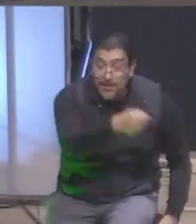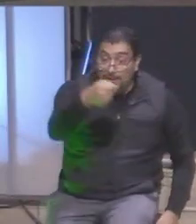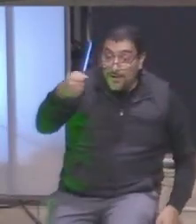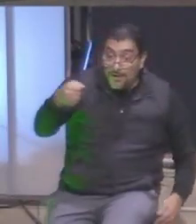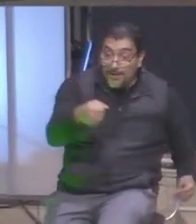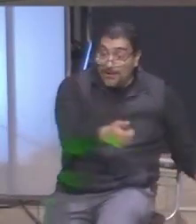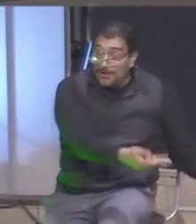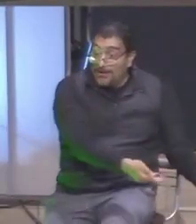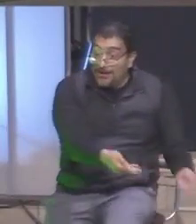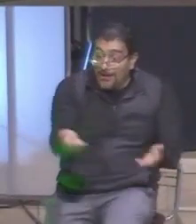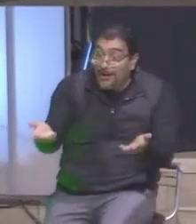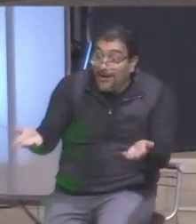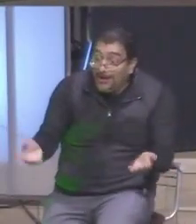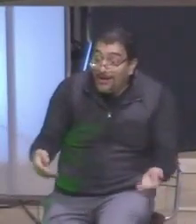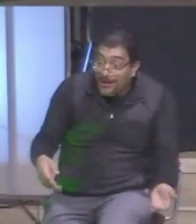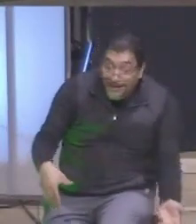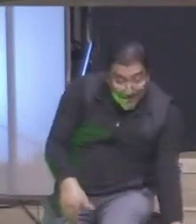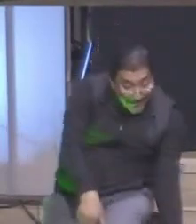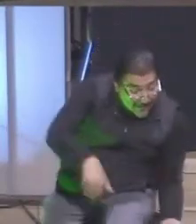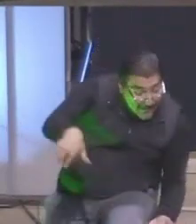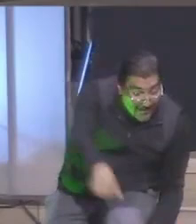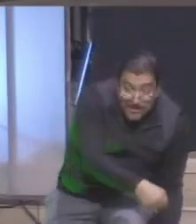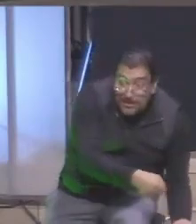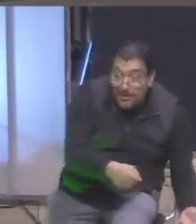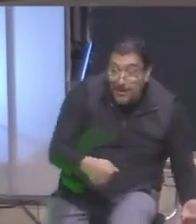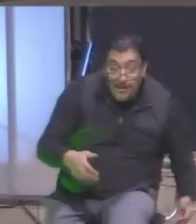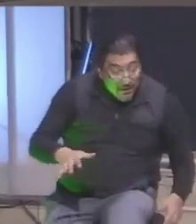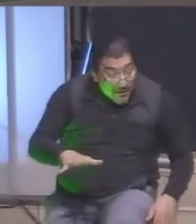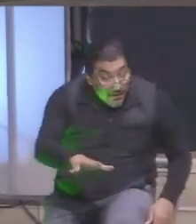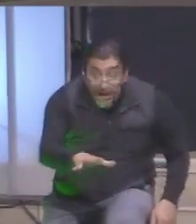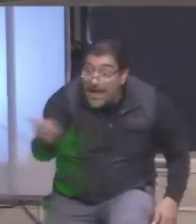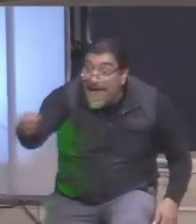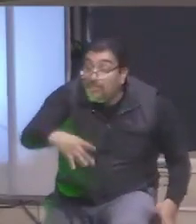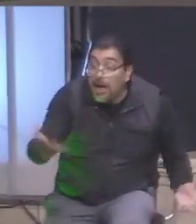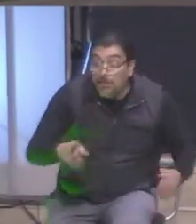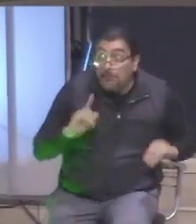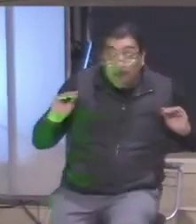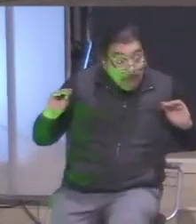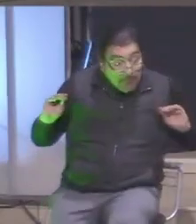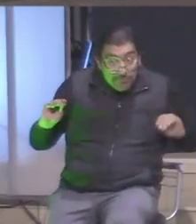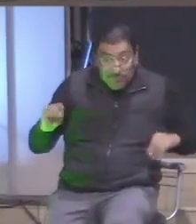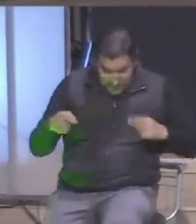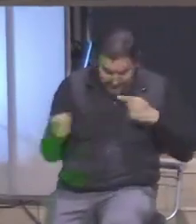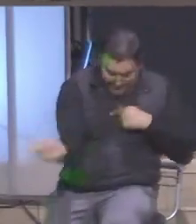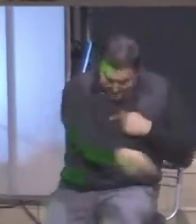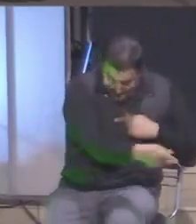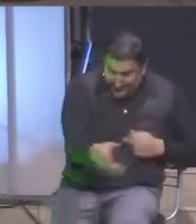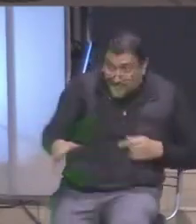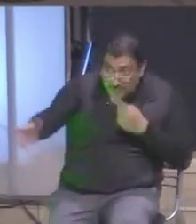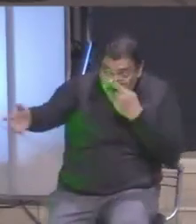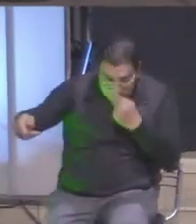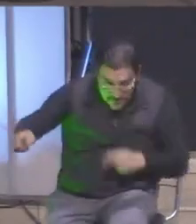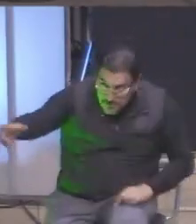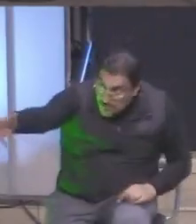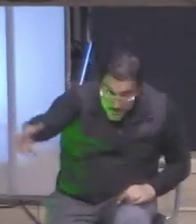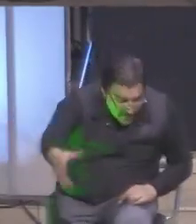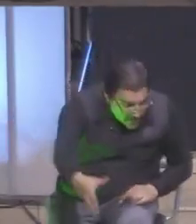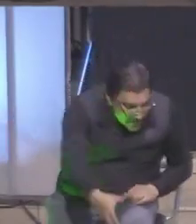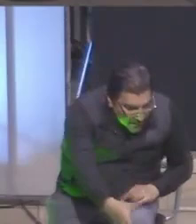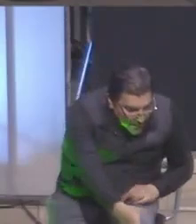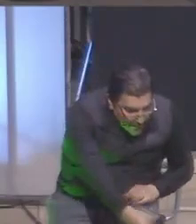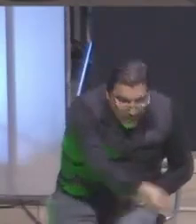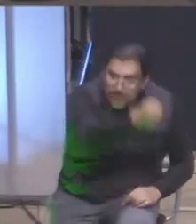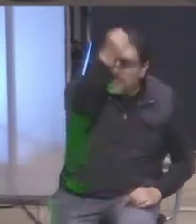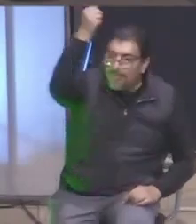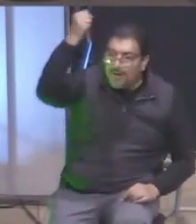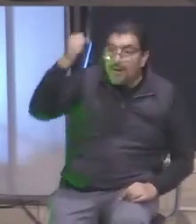tómalo y él qué extendió la mano y lo tomó Nosotros siempre